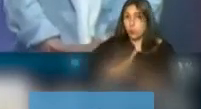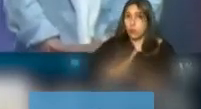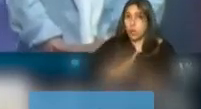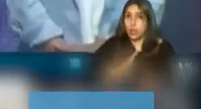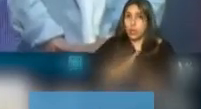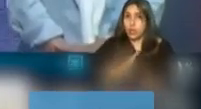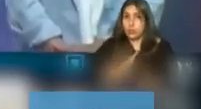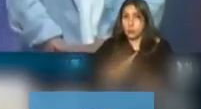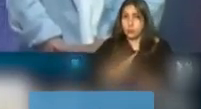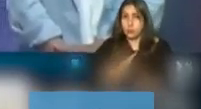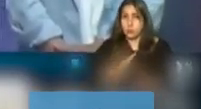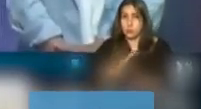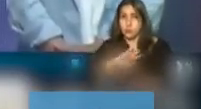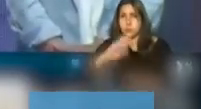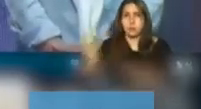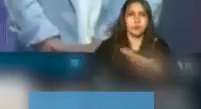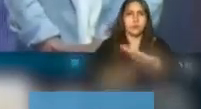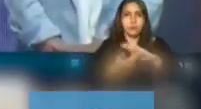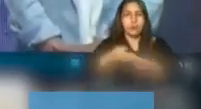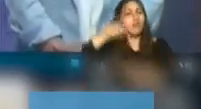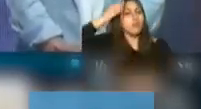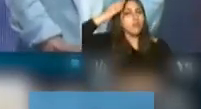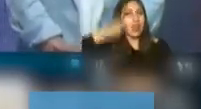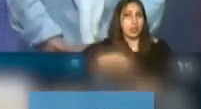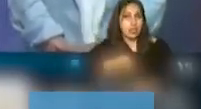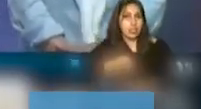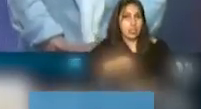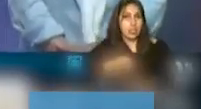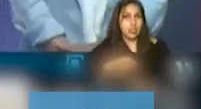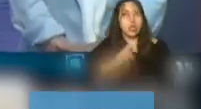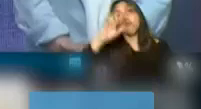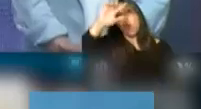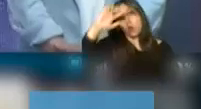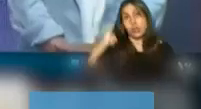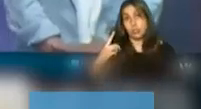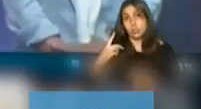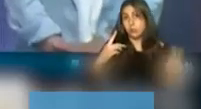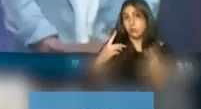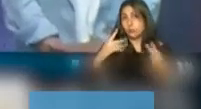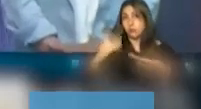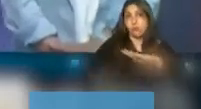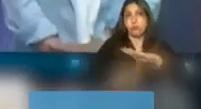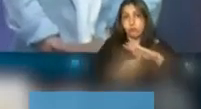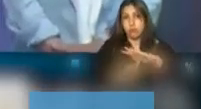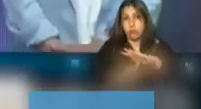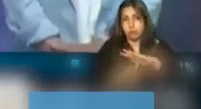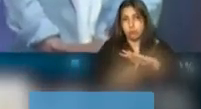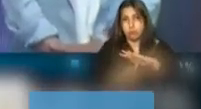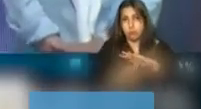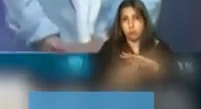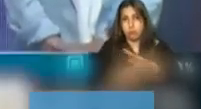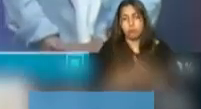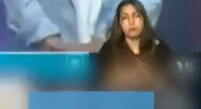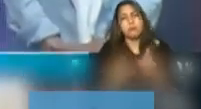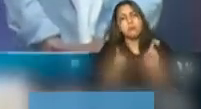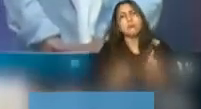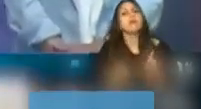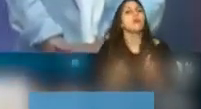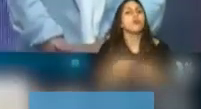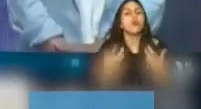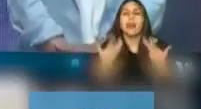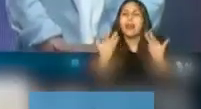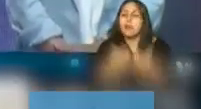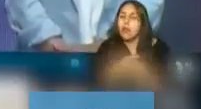la ratificación de sus dos aliados obvios en lo que viene, pero al quedar para el final, se le